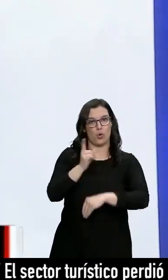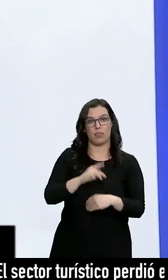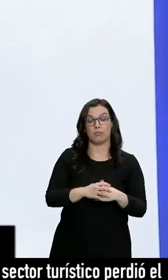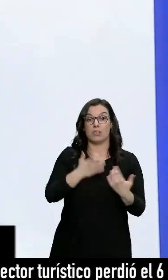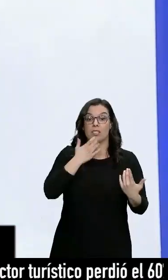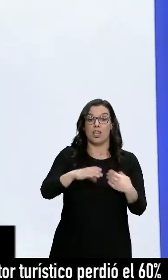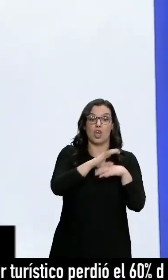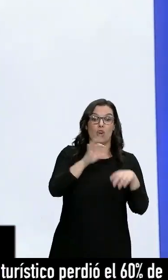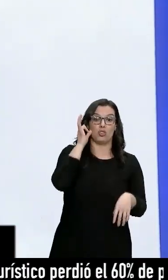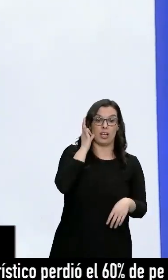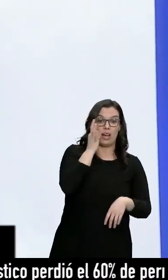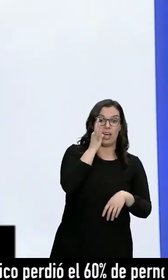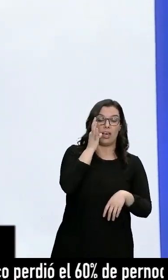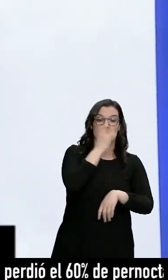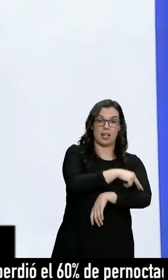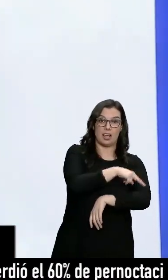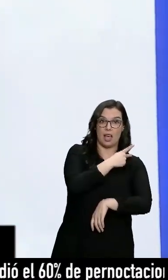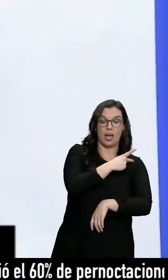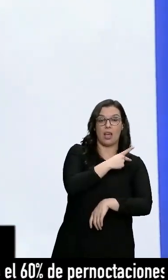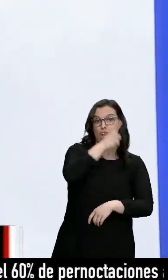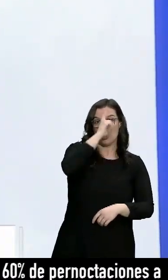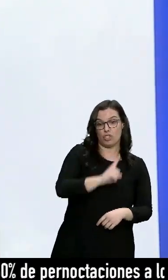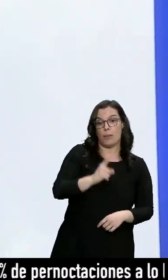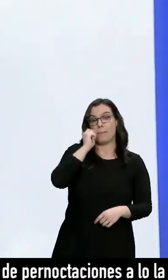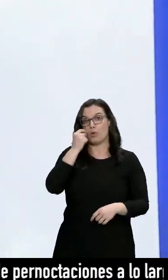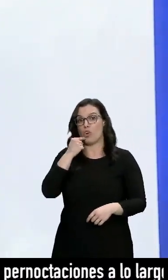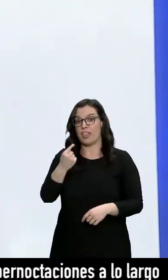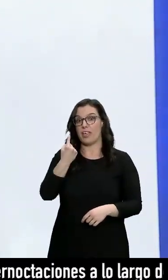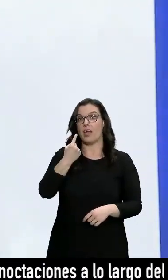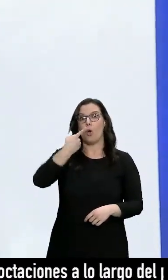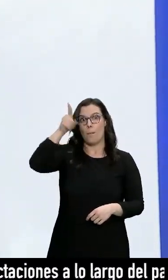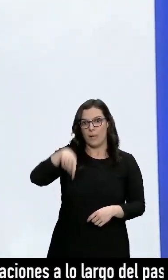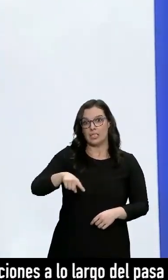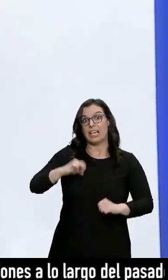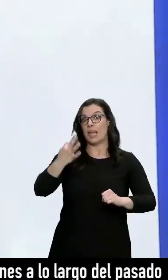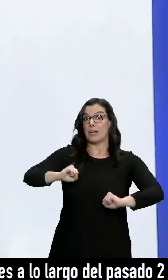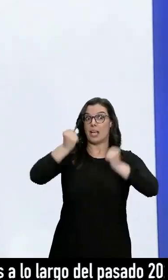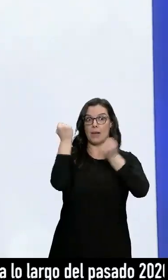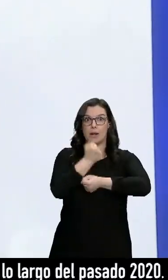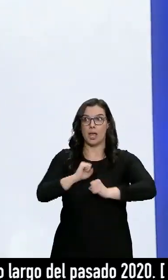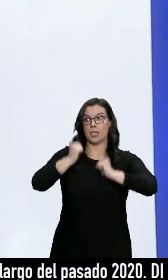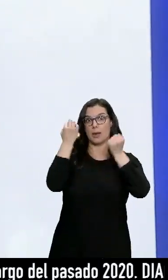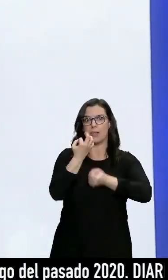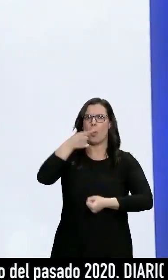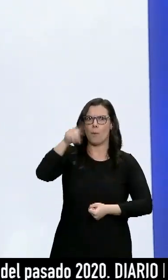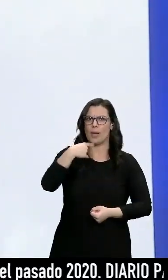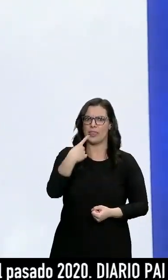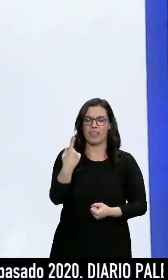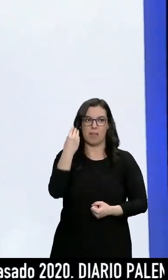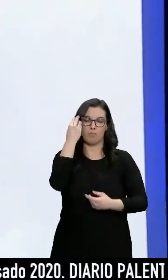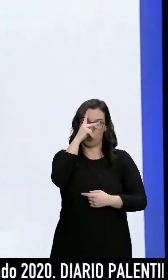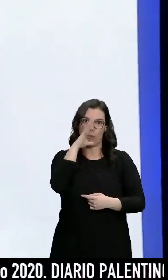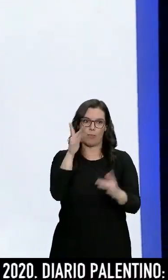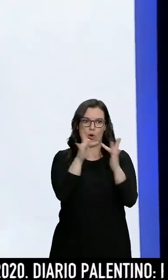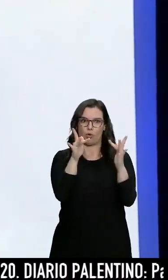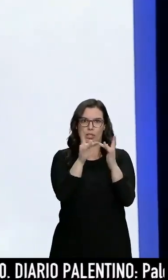de lo que dice el presidente de su gobierno, que es mañueco, que se pasó un mes repitiendo que había que salvar la Navidad, me preocupa la interlocución, la poca interlocución que tienen el gobierno de Castilla